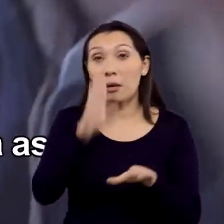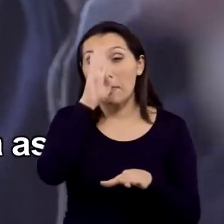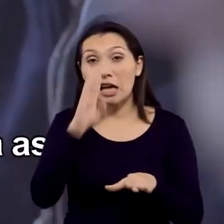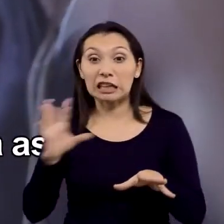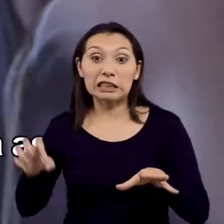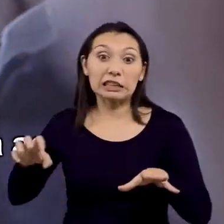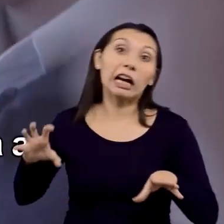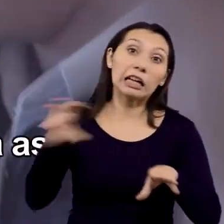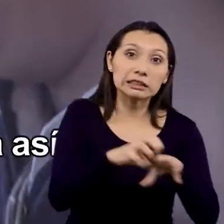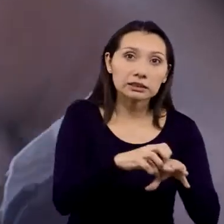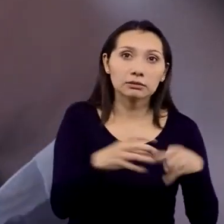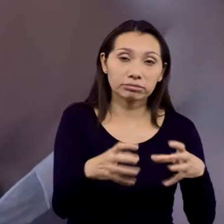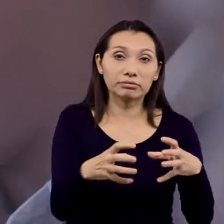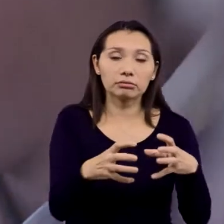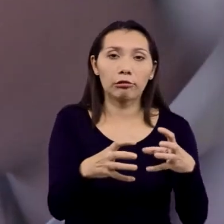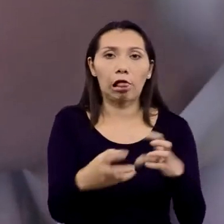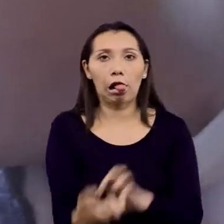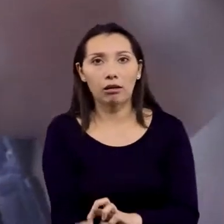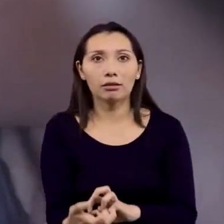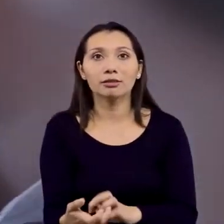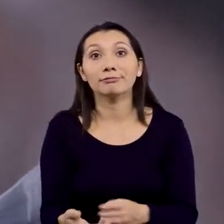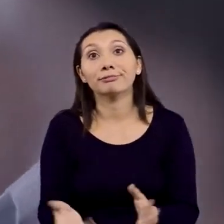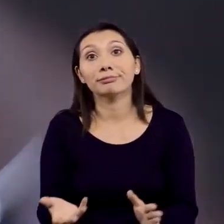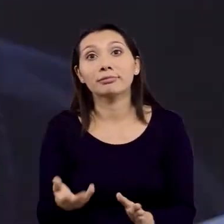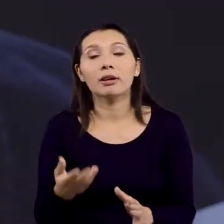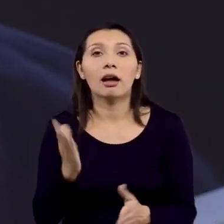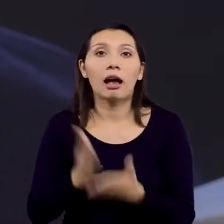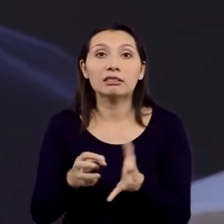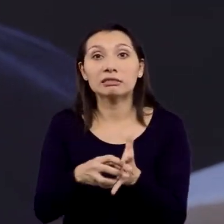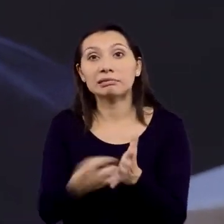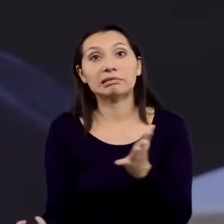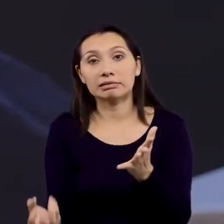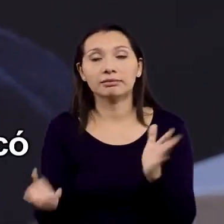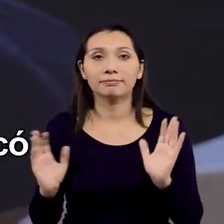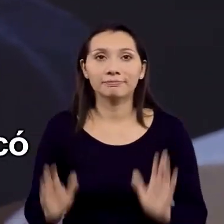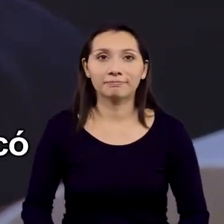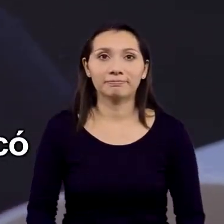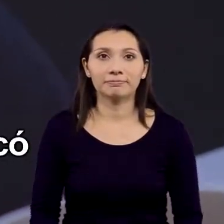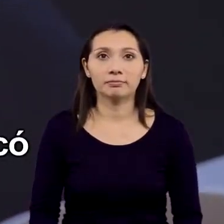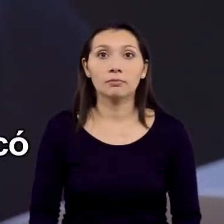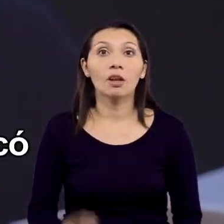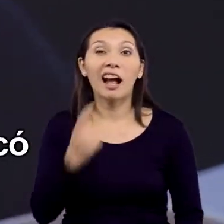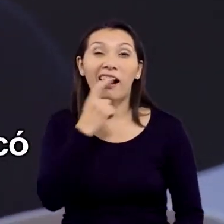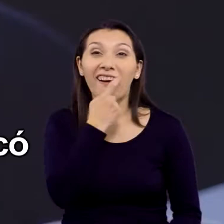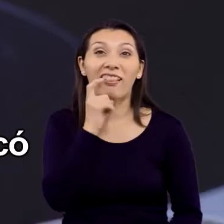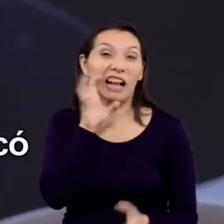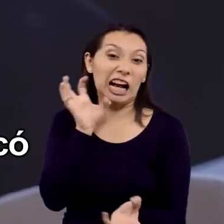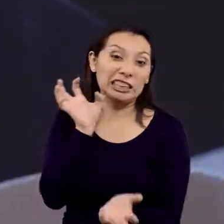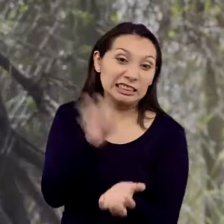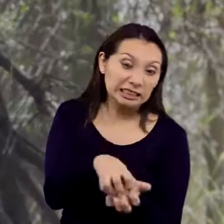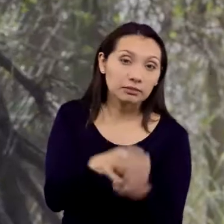hacia la garra. La tirona es que la sacó un brazo. El amor, el perro oscuro tiene que las arrancó.